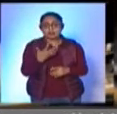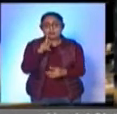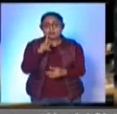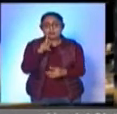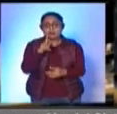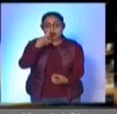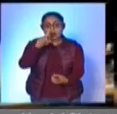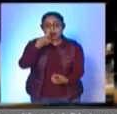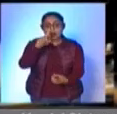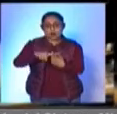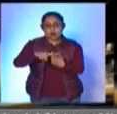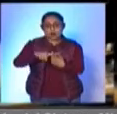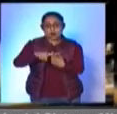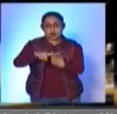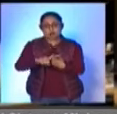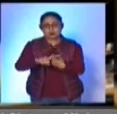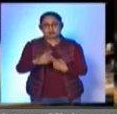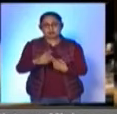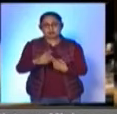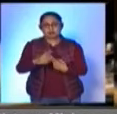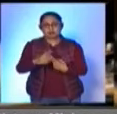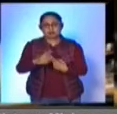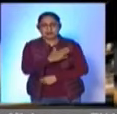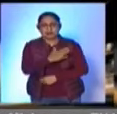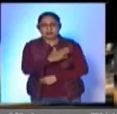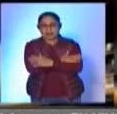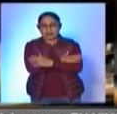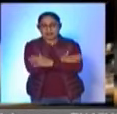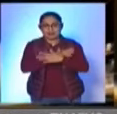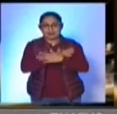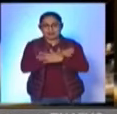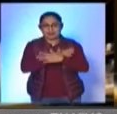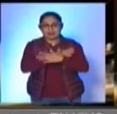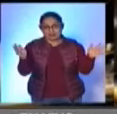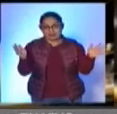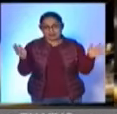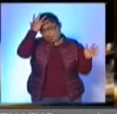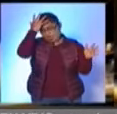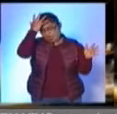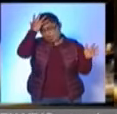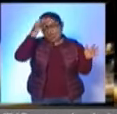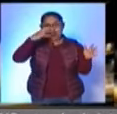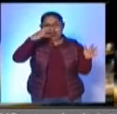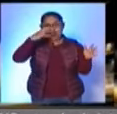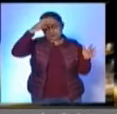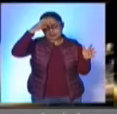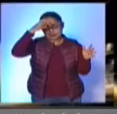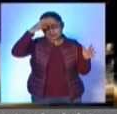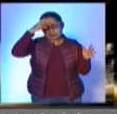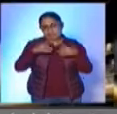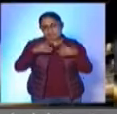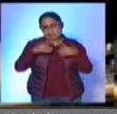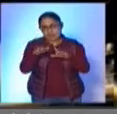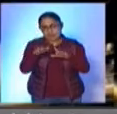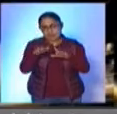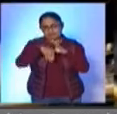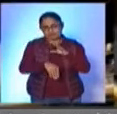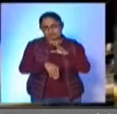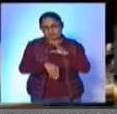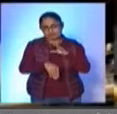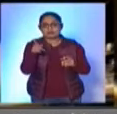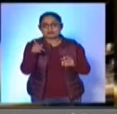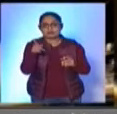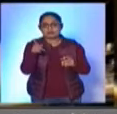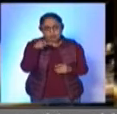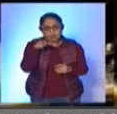sus brazos hacia el este, hacia el oeste, la cabeza hacia el norte, los pies hacia el sur, ¿no? Esta es la concepción que ellos